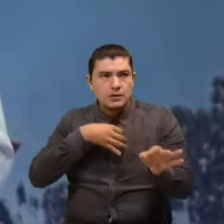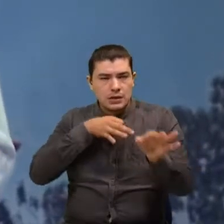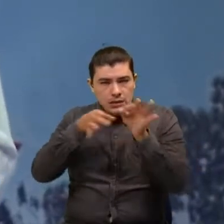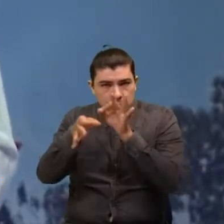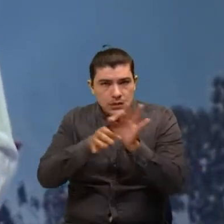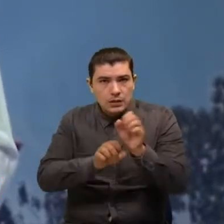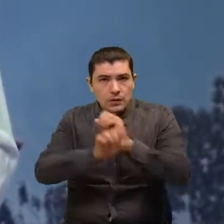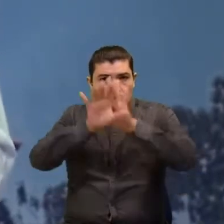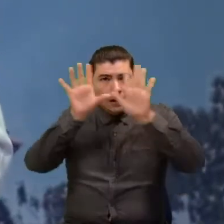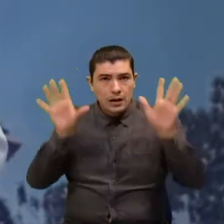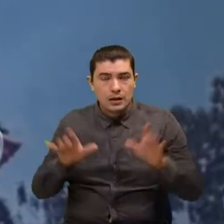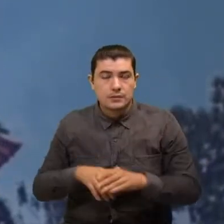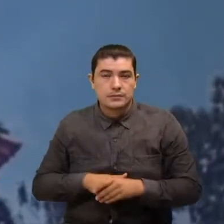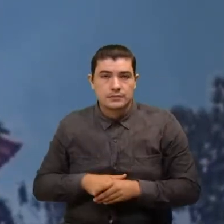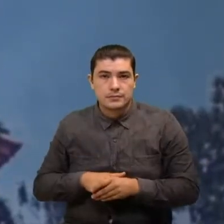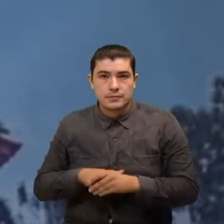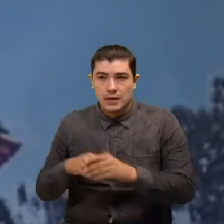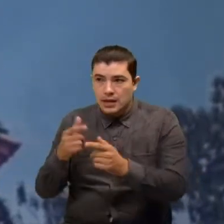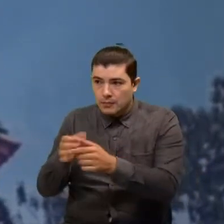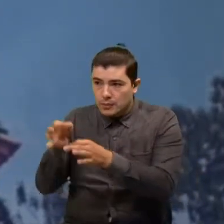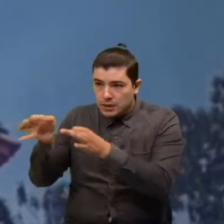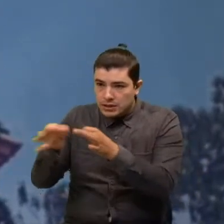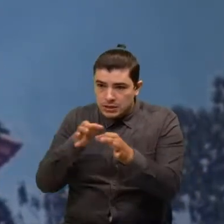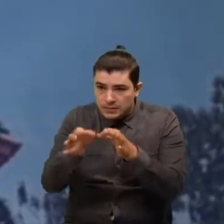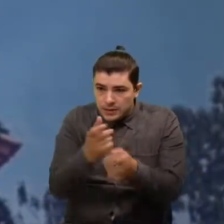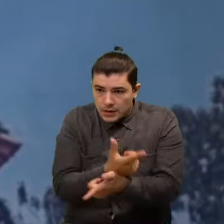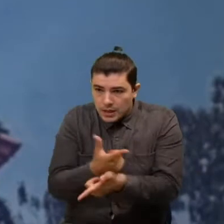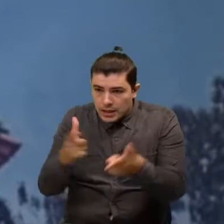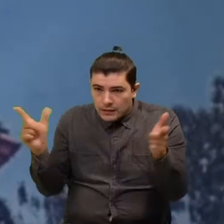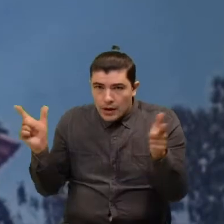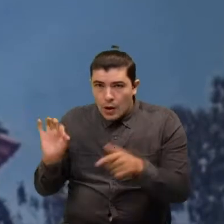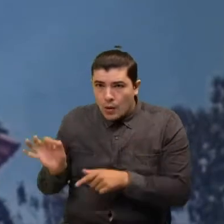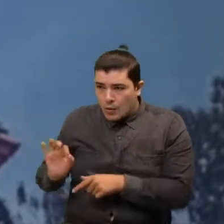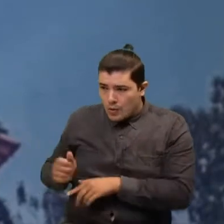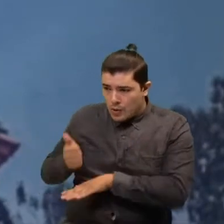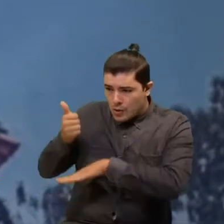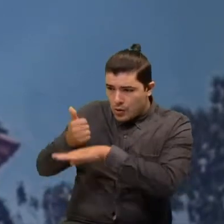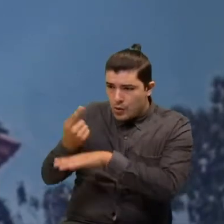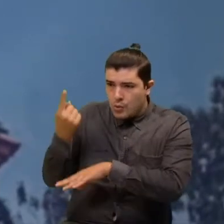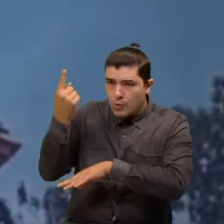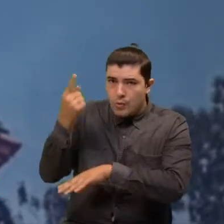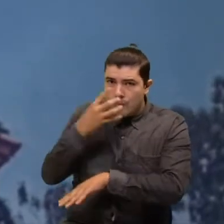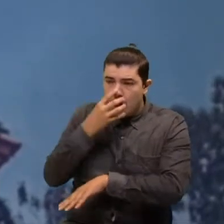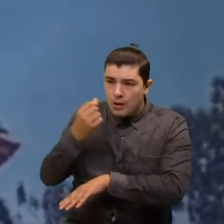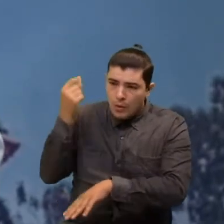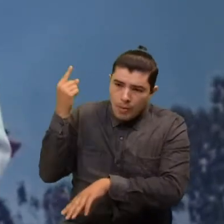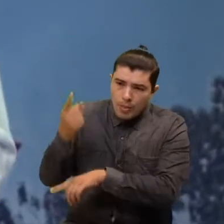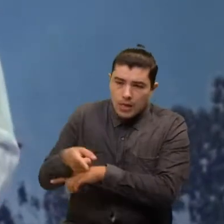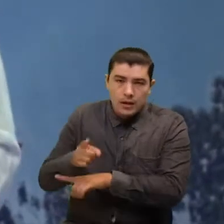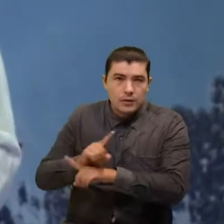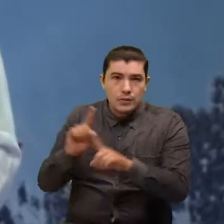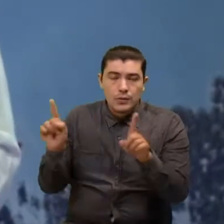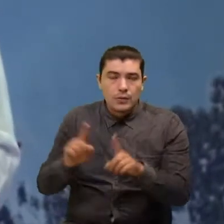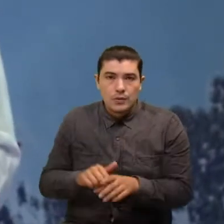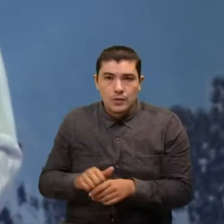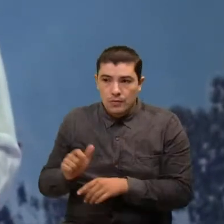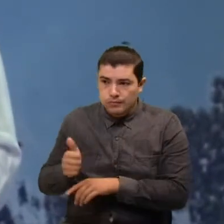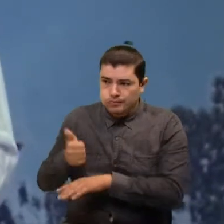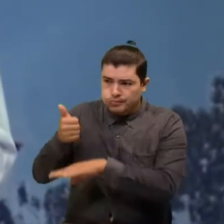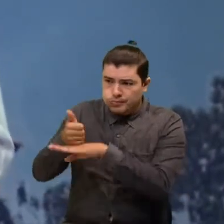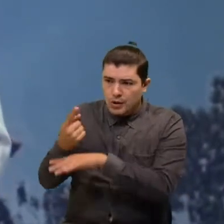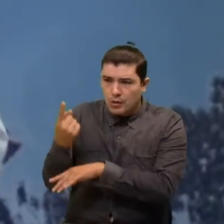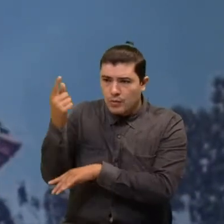la libre determinación de los pueblos no es la libre determinación de los tiranos y donde exista una tiranía en el